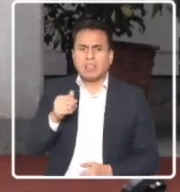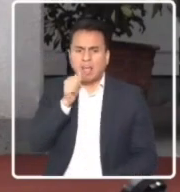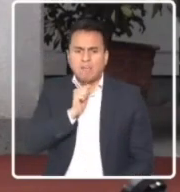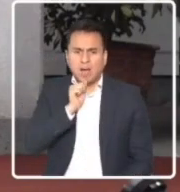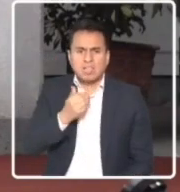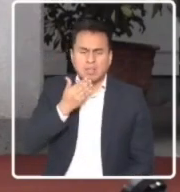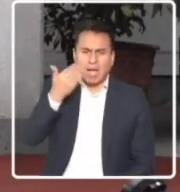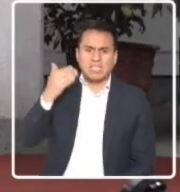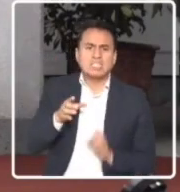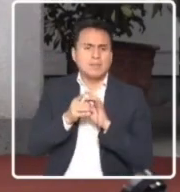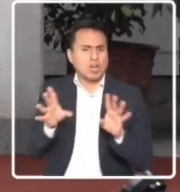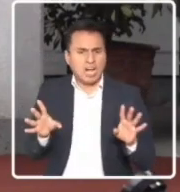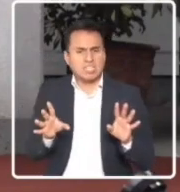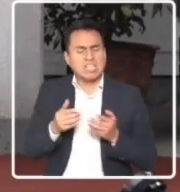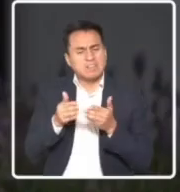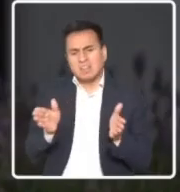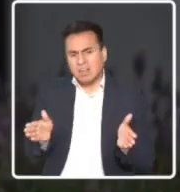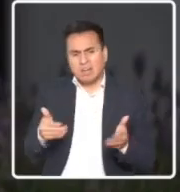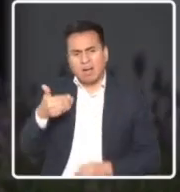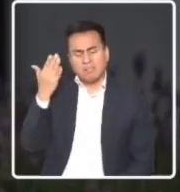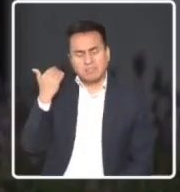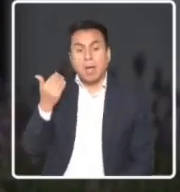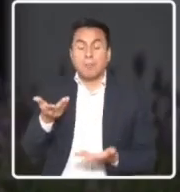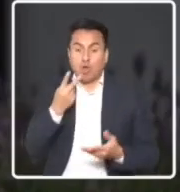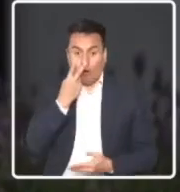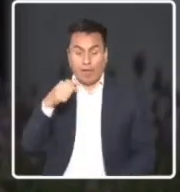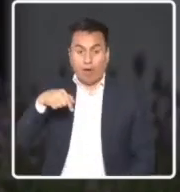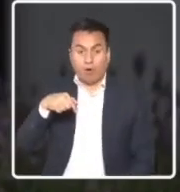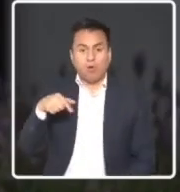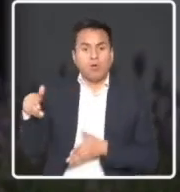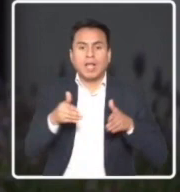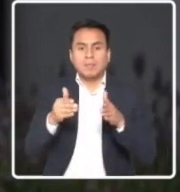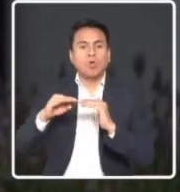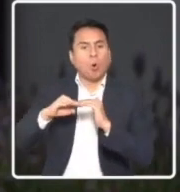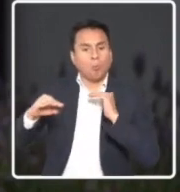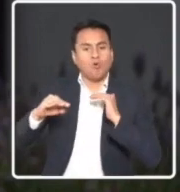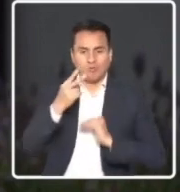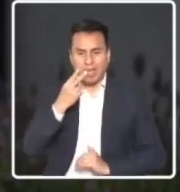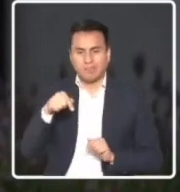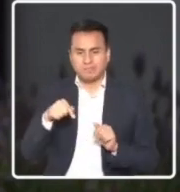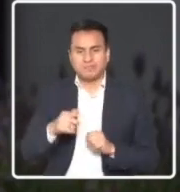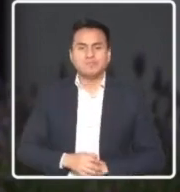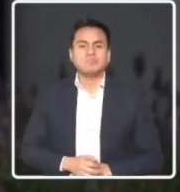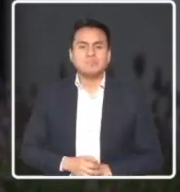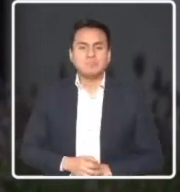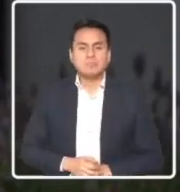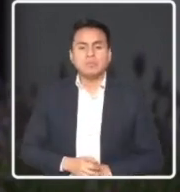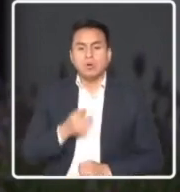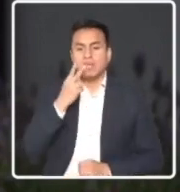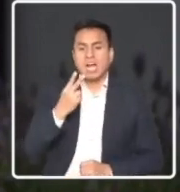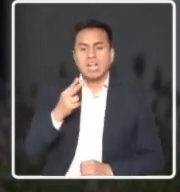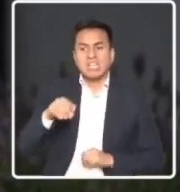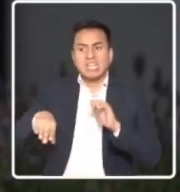la falta de democracia y de libertades. Por eso veo un camino común donde No quiero mirar